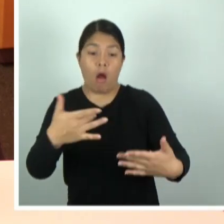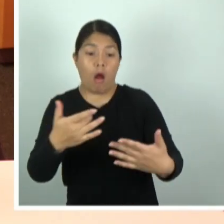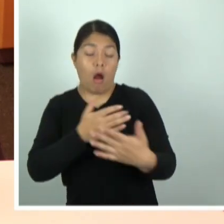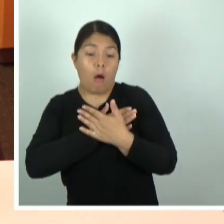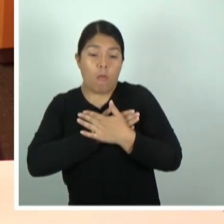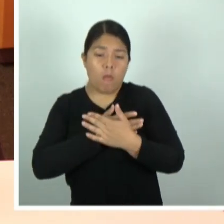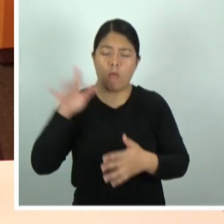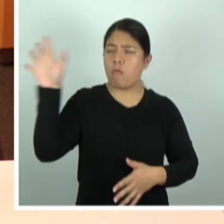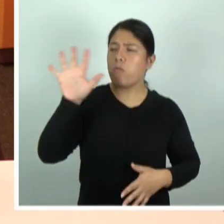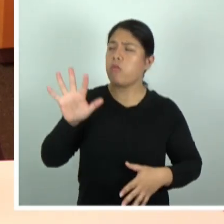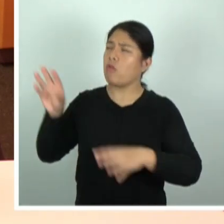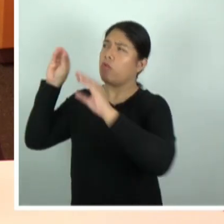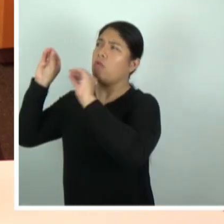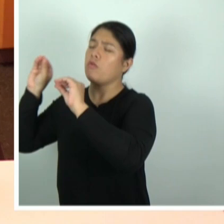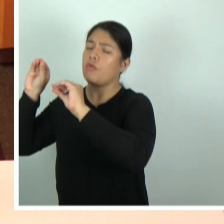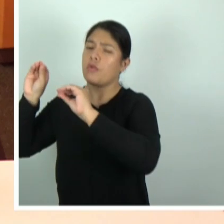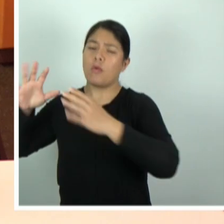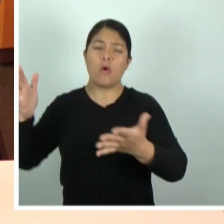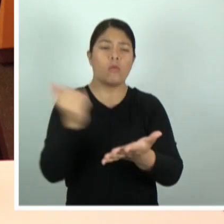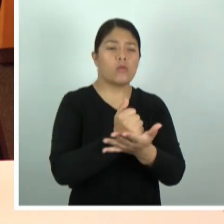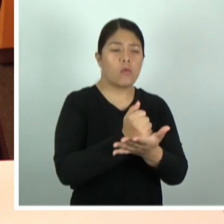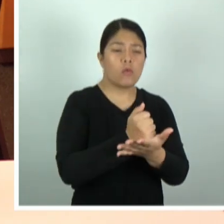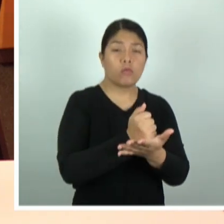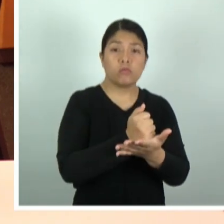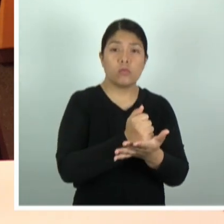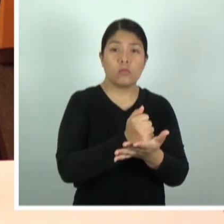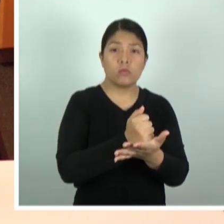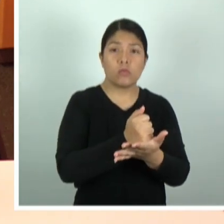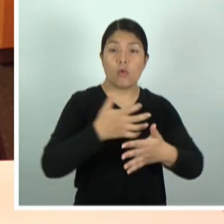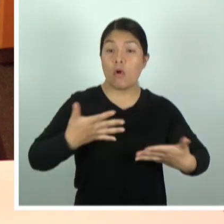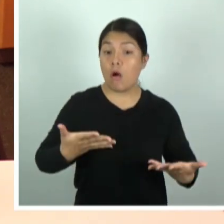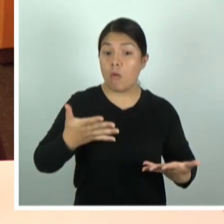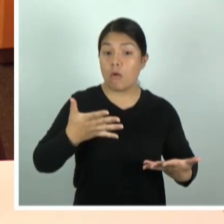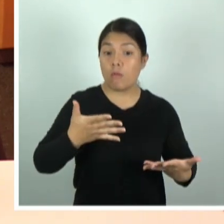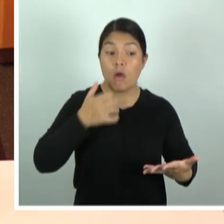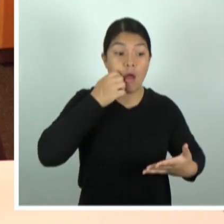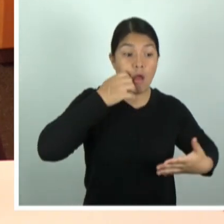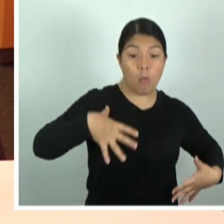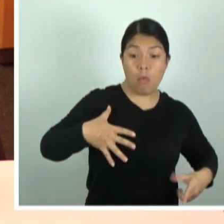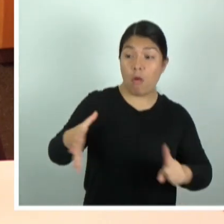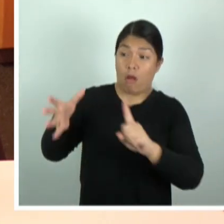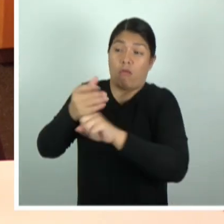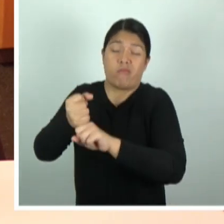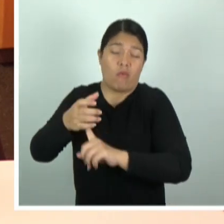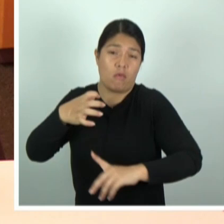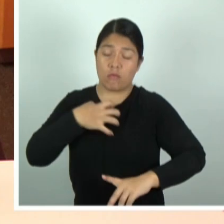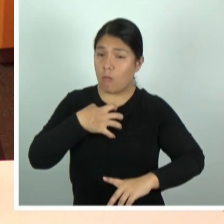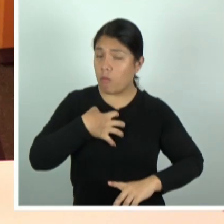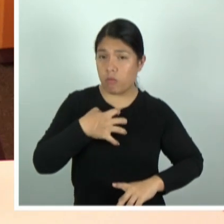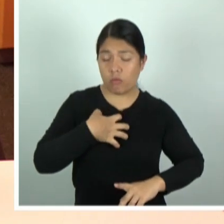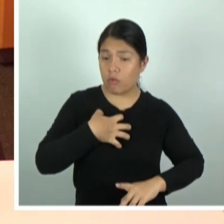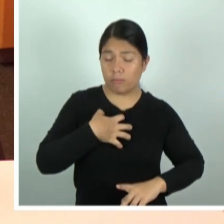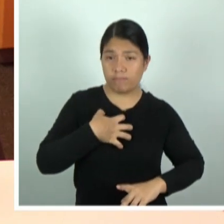preparado, ya no estaba al alcance del ser humano. Con su propio